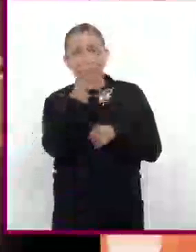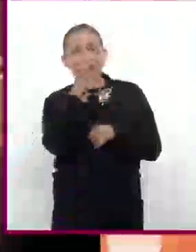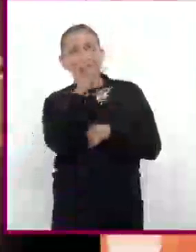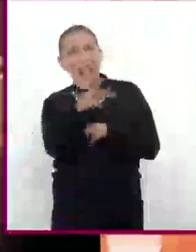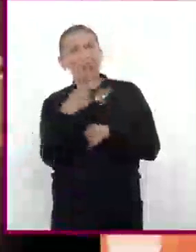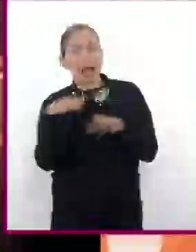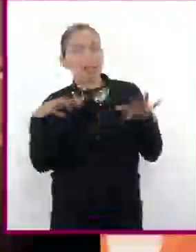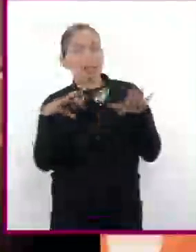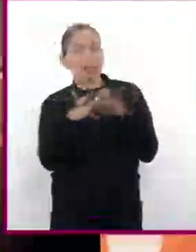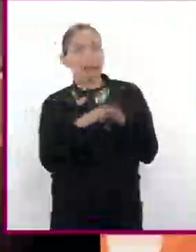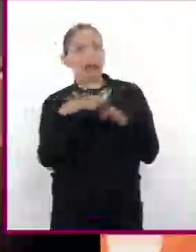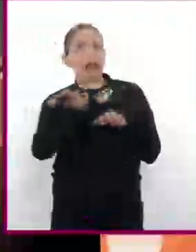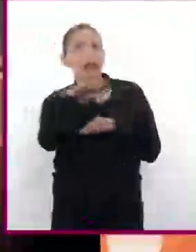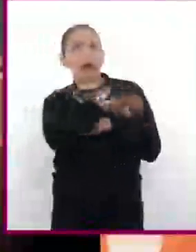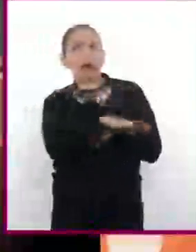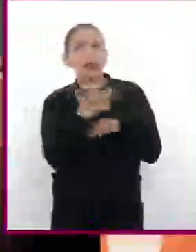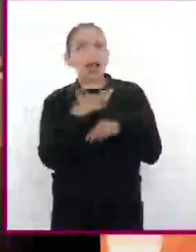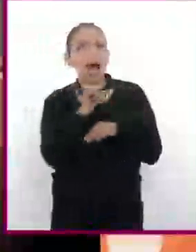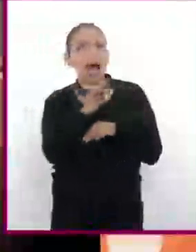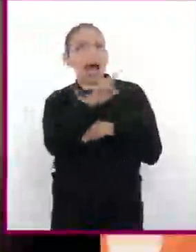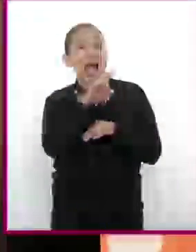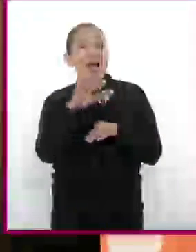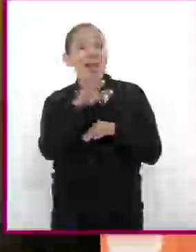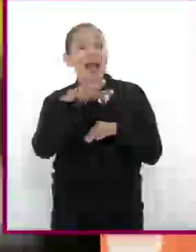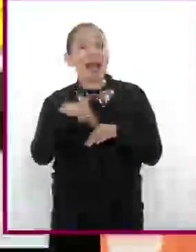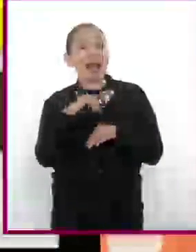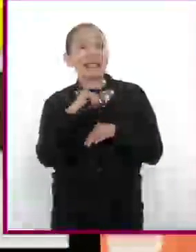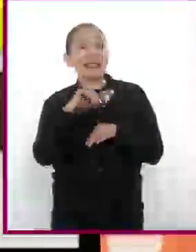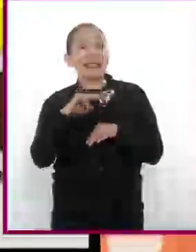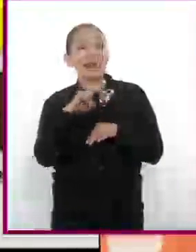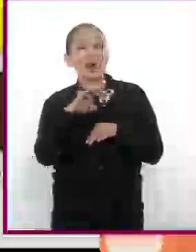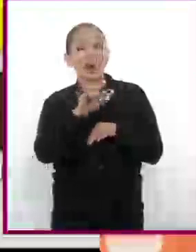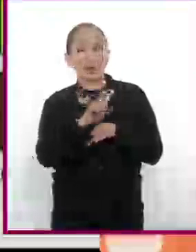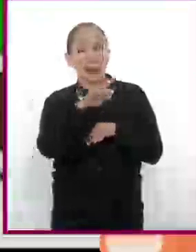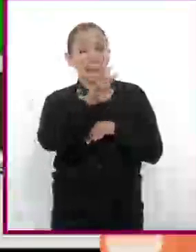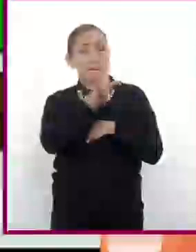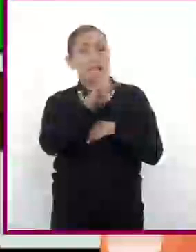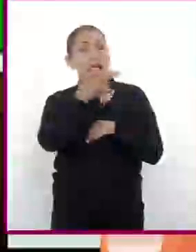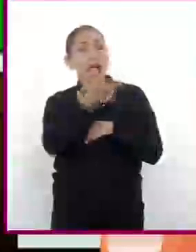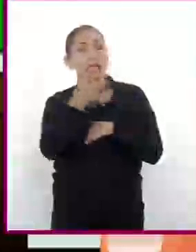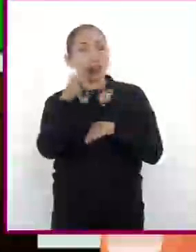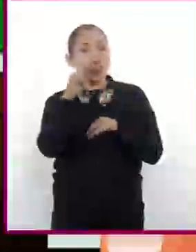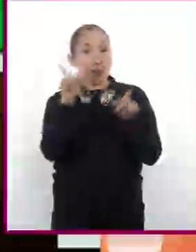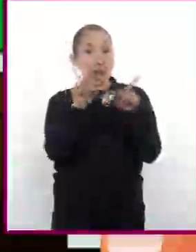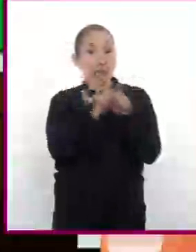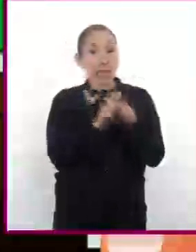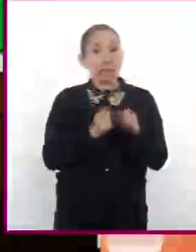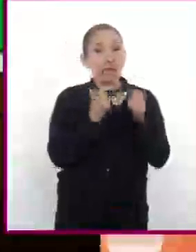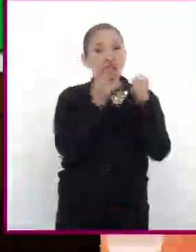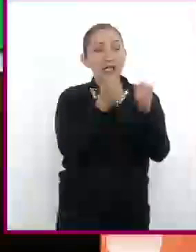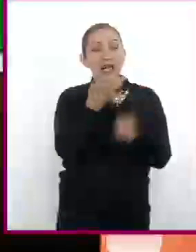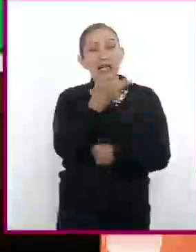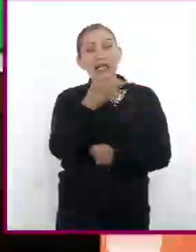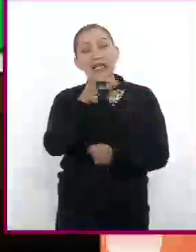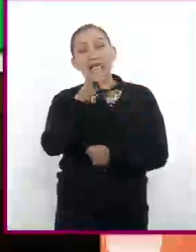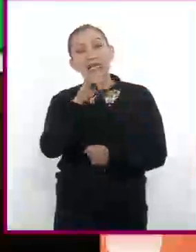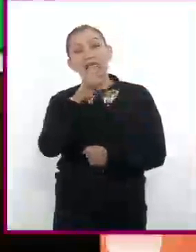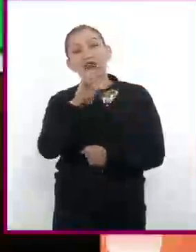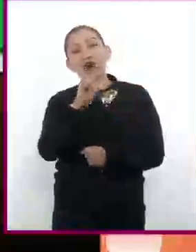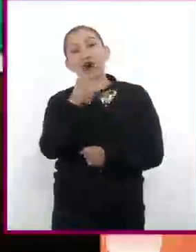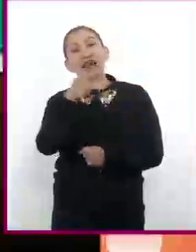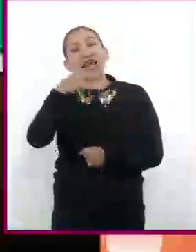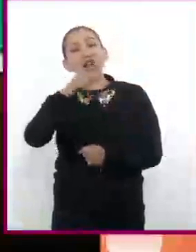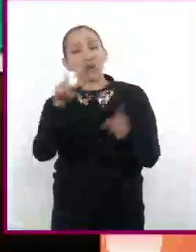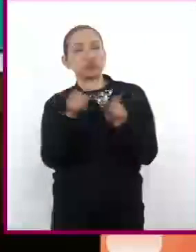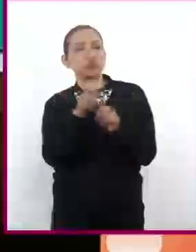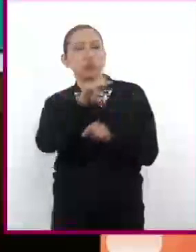tiene relación con el del modelo de Arrhenius. pH es la abreviatura de potencial de hidrógeno y está